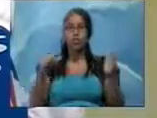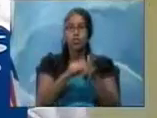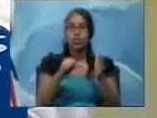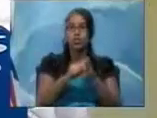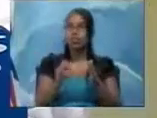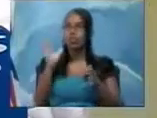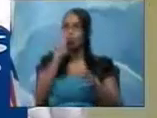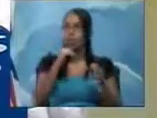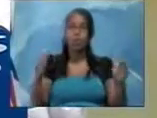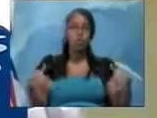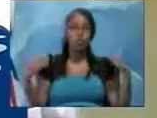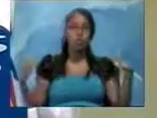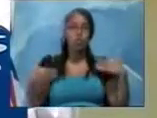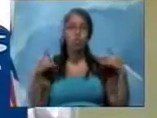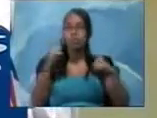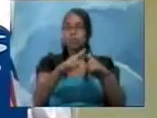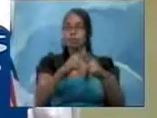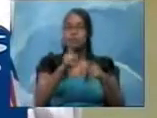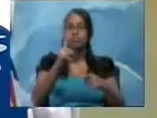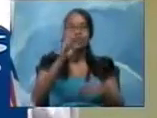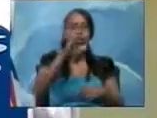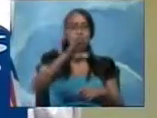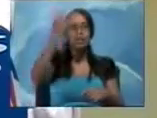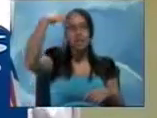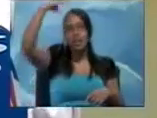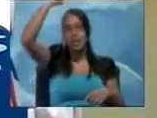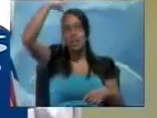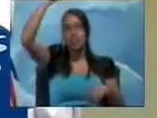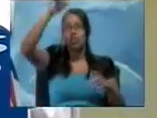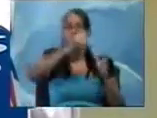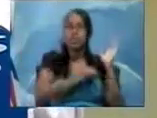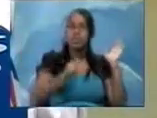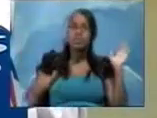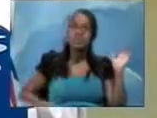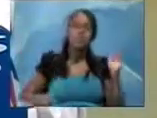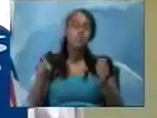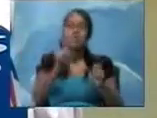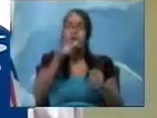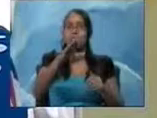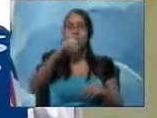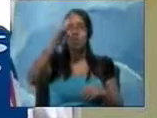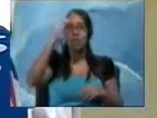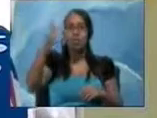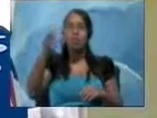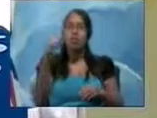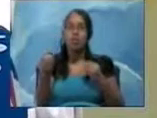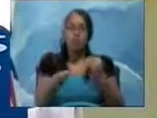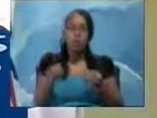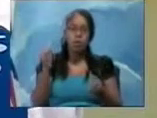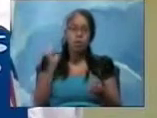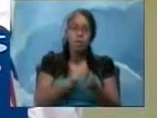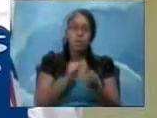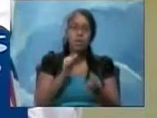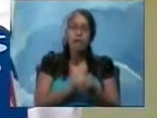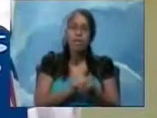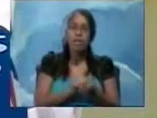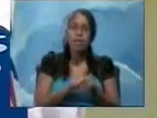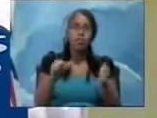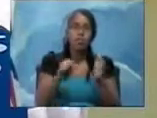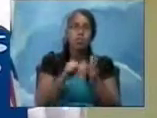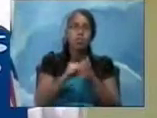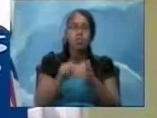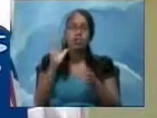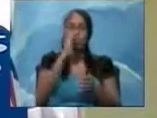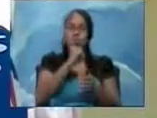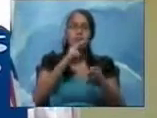hay gozo Entonces no está el reino del señor Entonces no está Dios como como piedra angular donde no hay paz